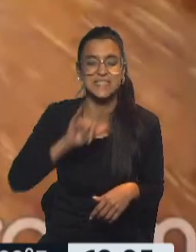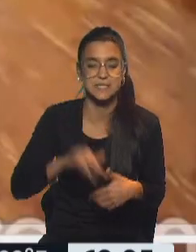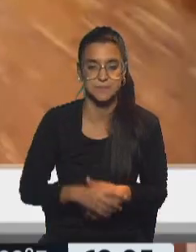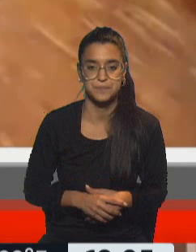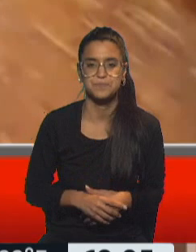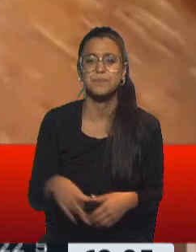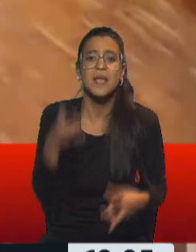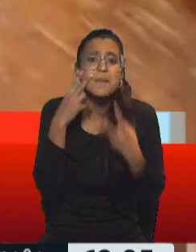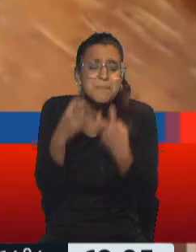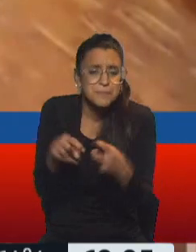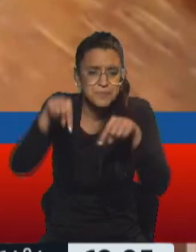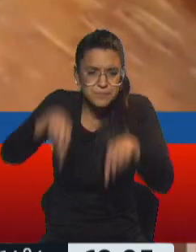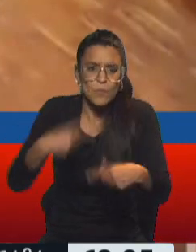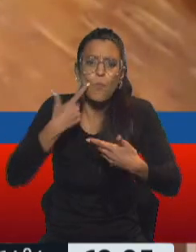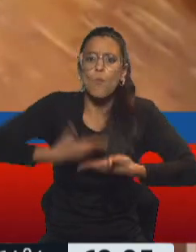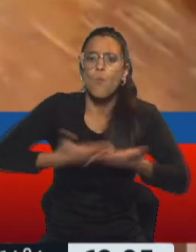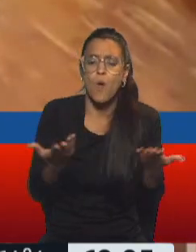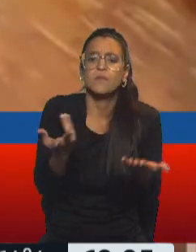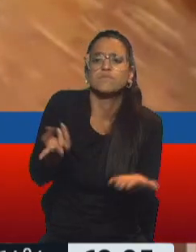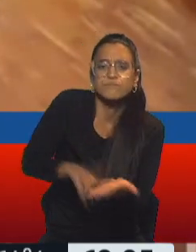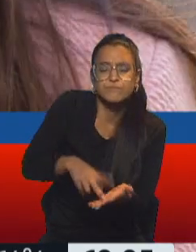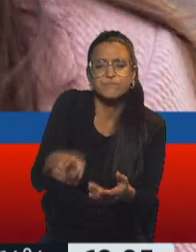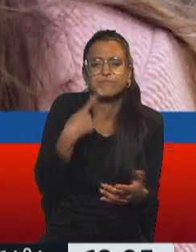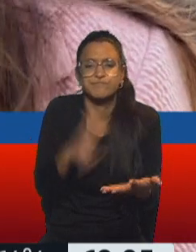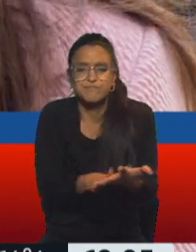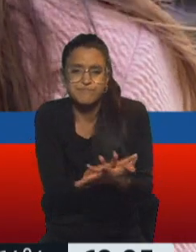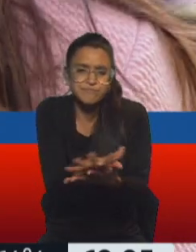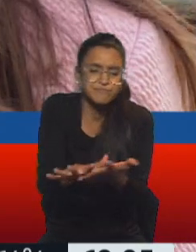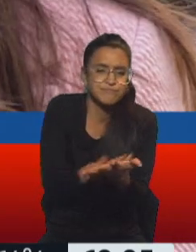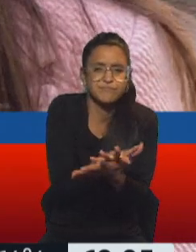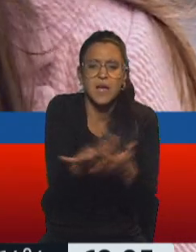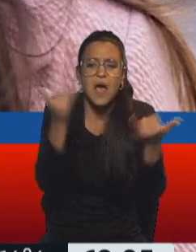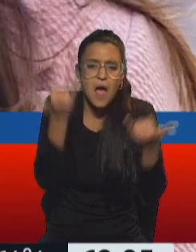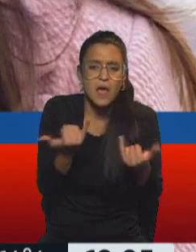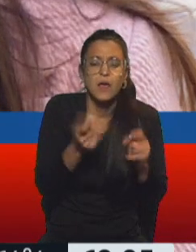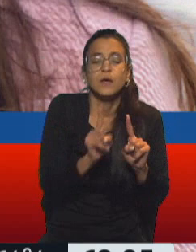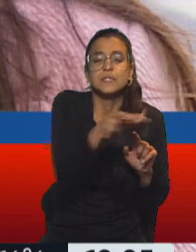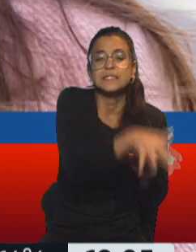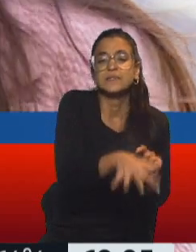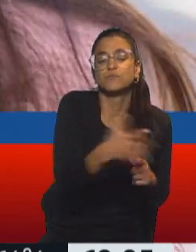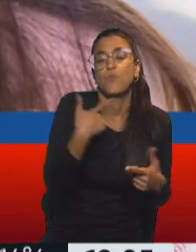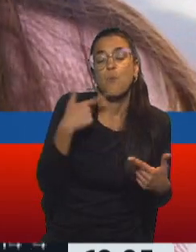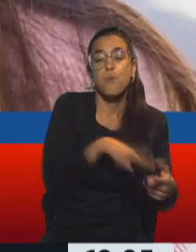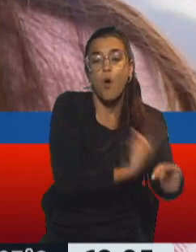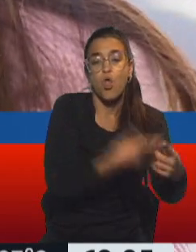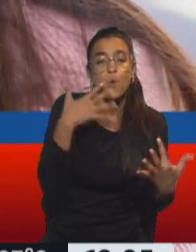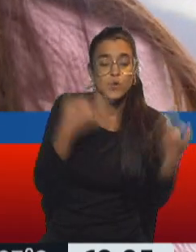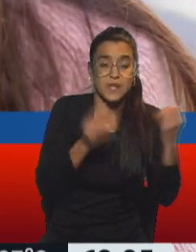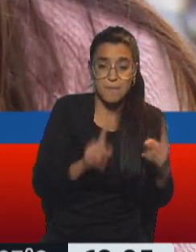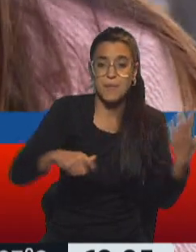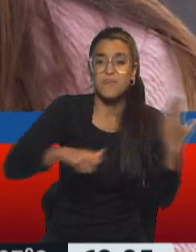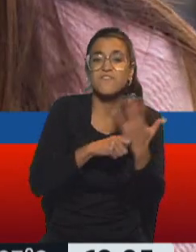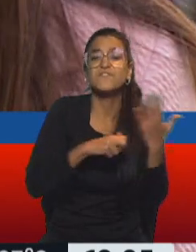Es una causa donde se pone en evidencia otra vez este entramado que existió entre cierto sector del Poder Judicial, porque también el fiscal